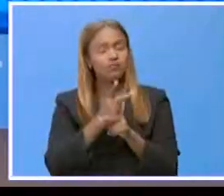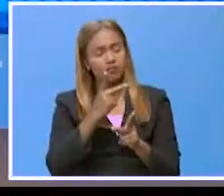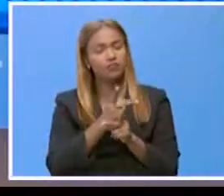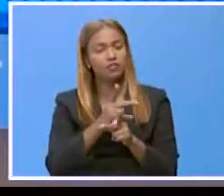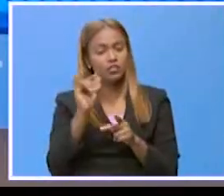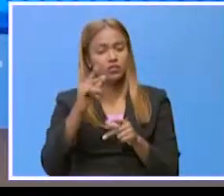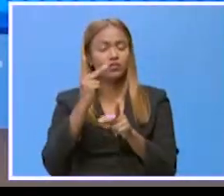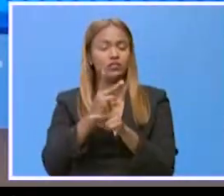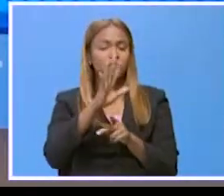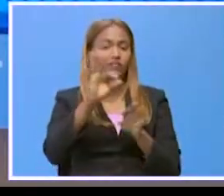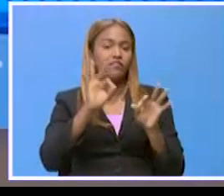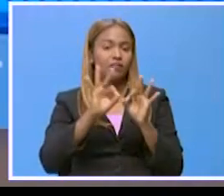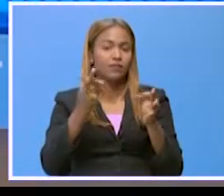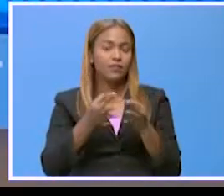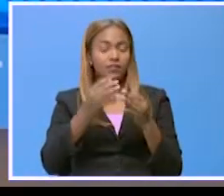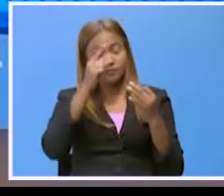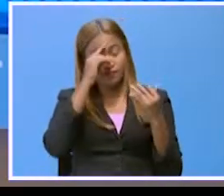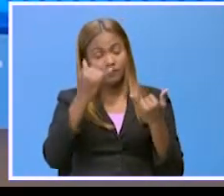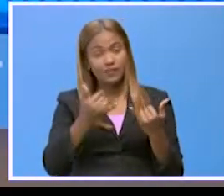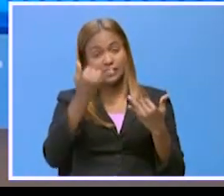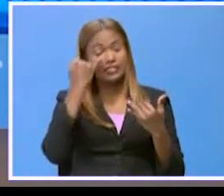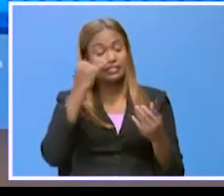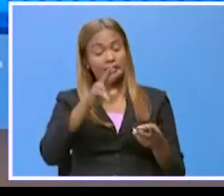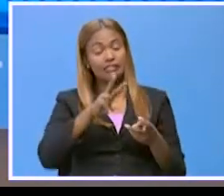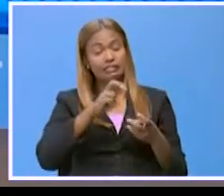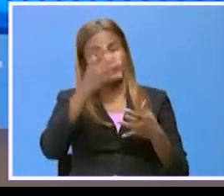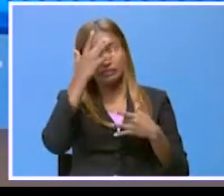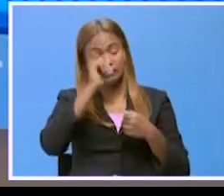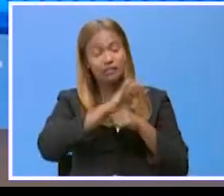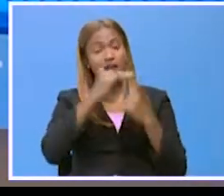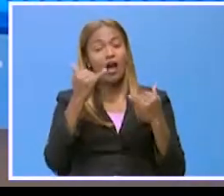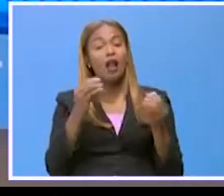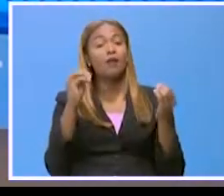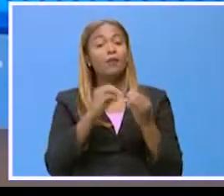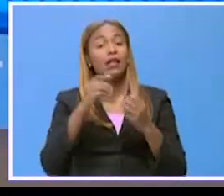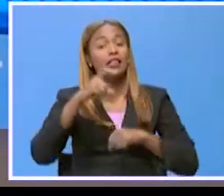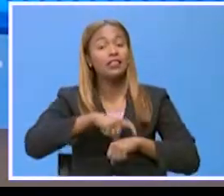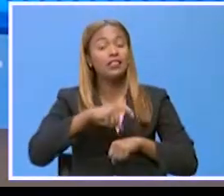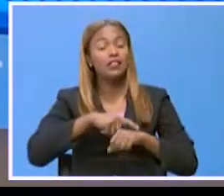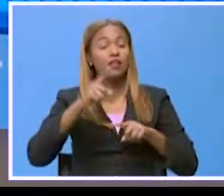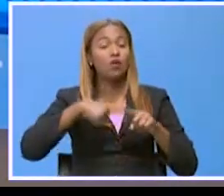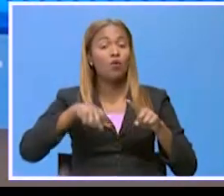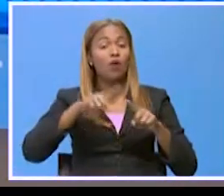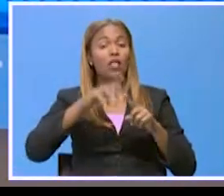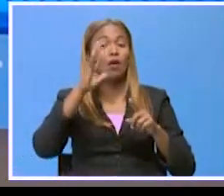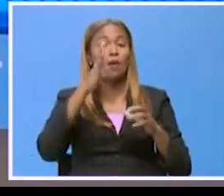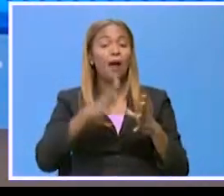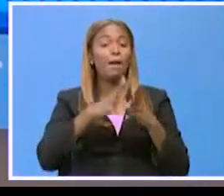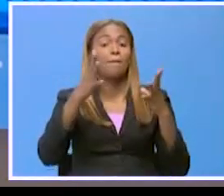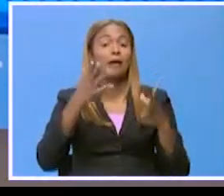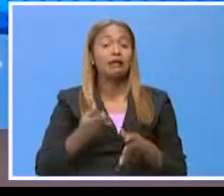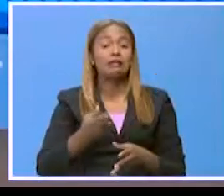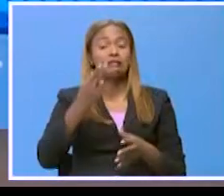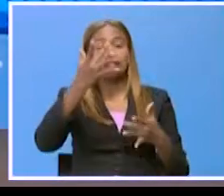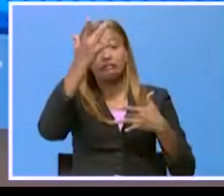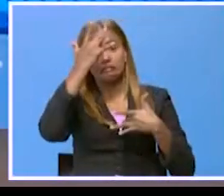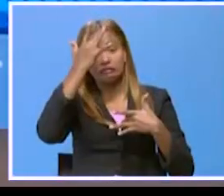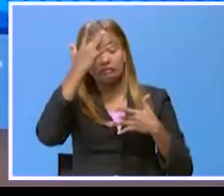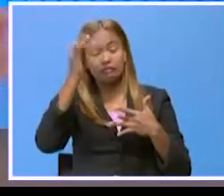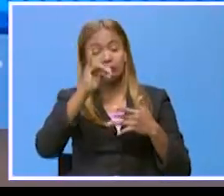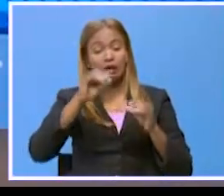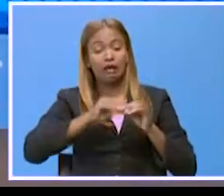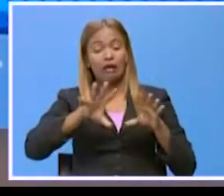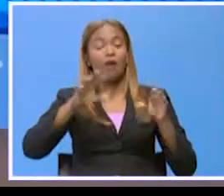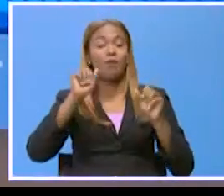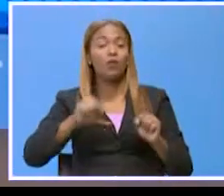y cuidar de los suyos frente al cob y 19 ahora más en un período donde se duplica la cantidad de contacto físico a raíz de